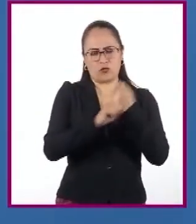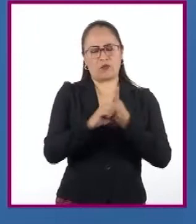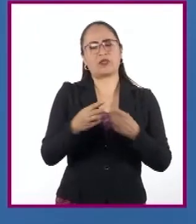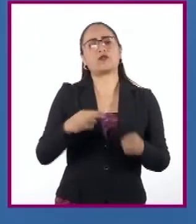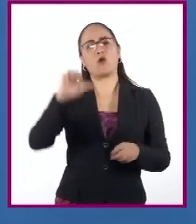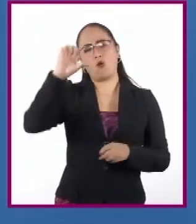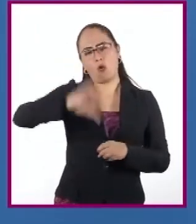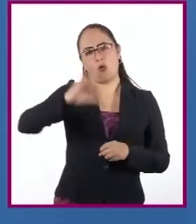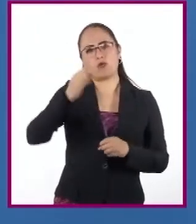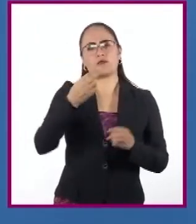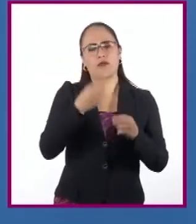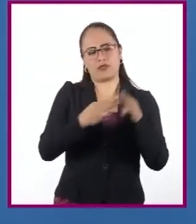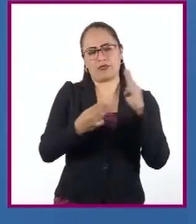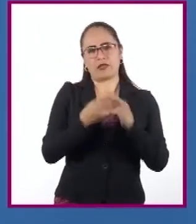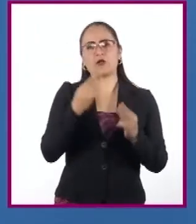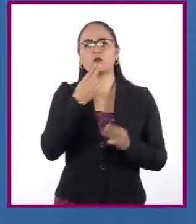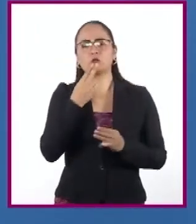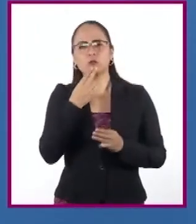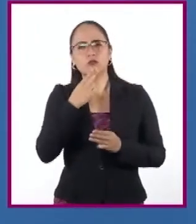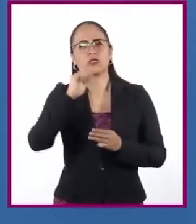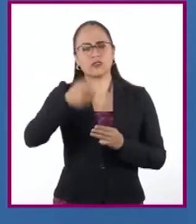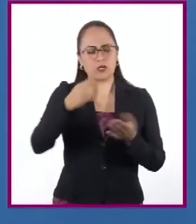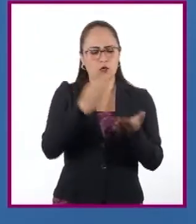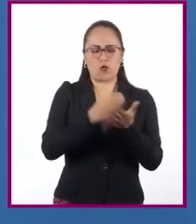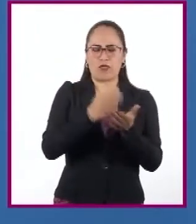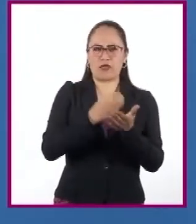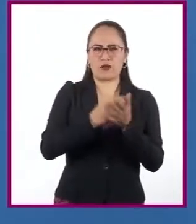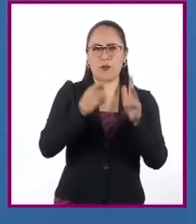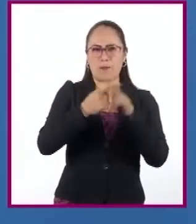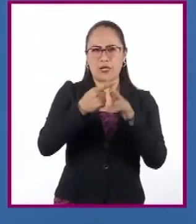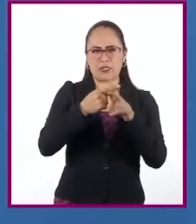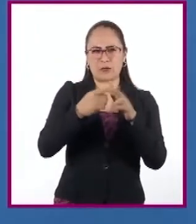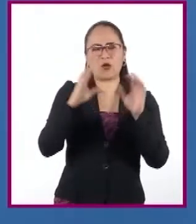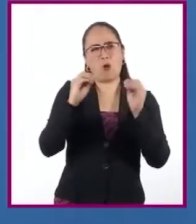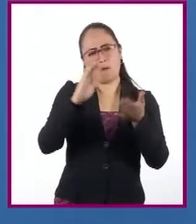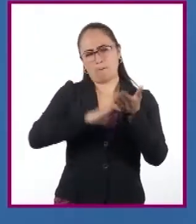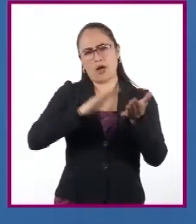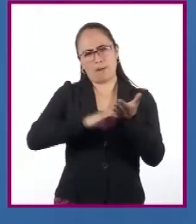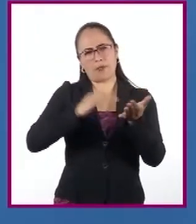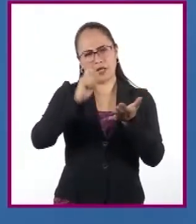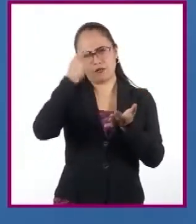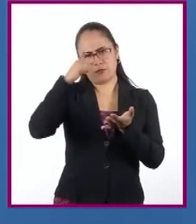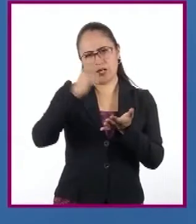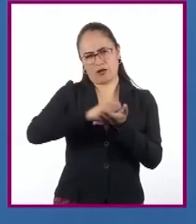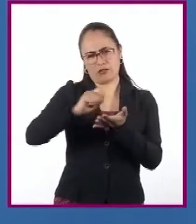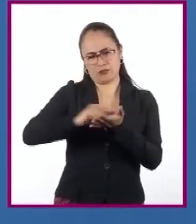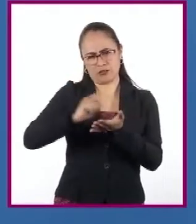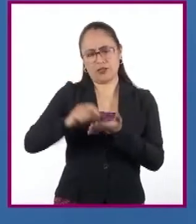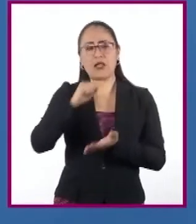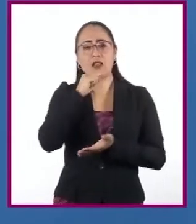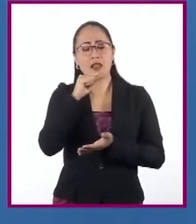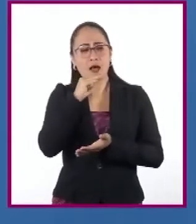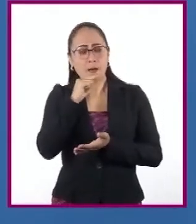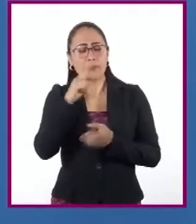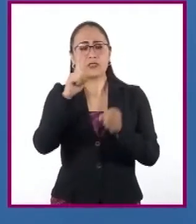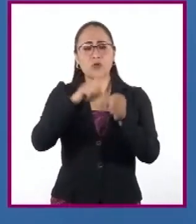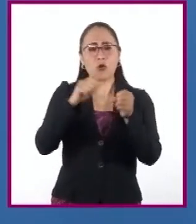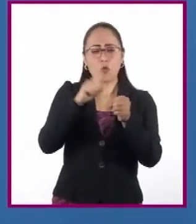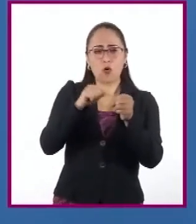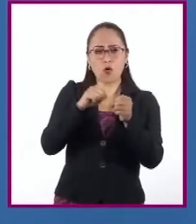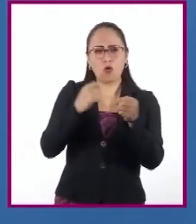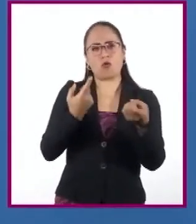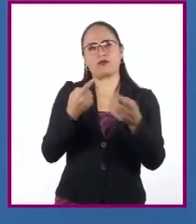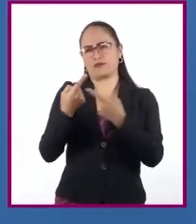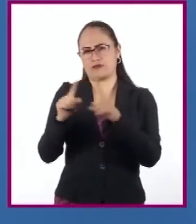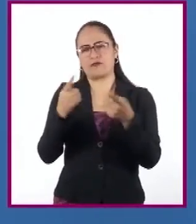en esta sesión son cuaderno de matemáticas o papel para escribir, lápiz, colores, los